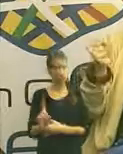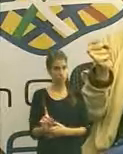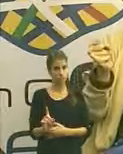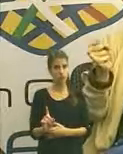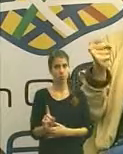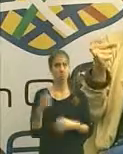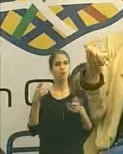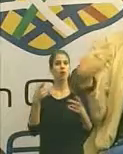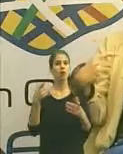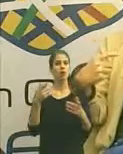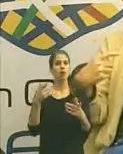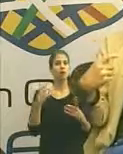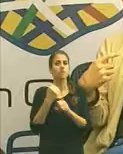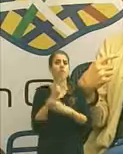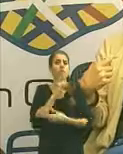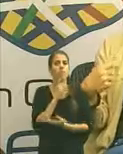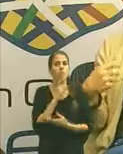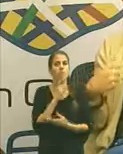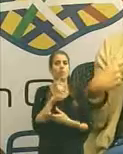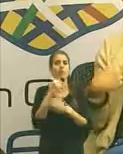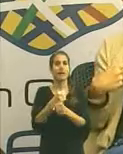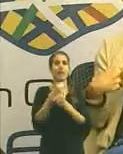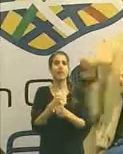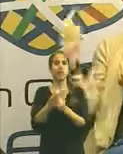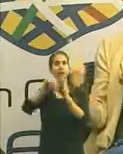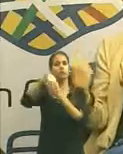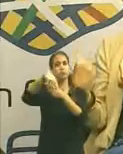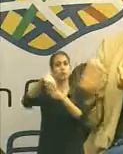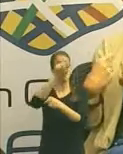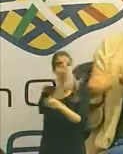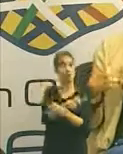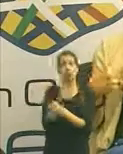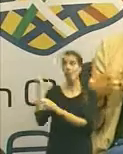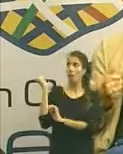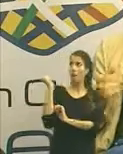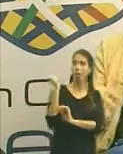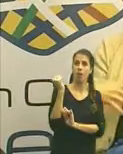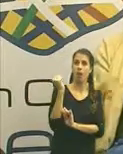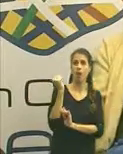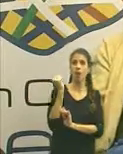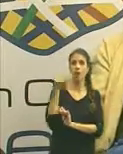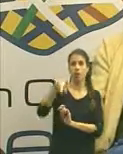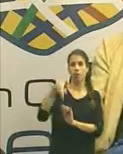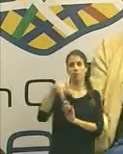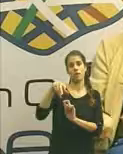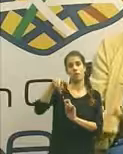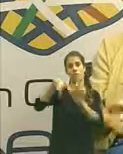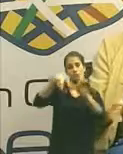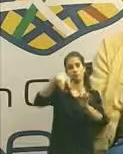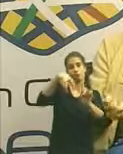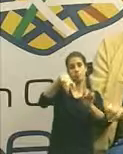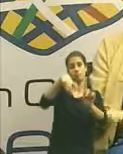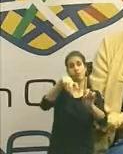una persona lleva el caballo, el terapeuta va por un lado y otro auxiliar por el otro lado. No, nunca llevan riendas,